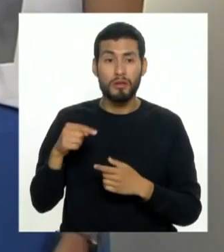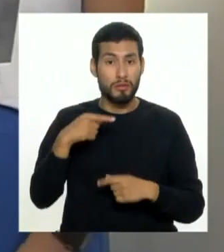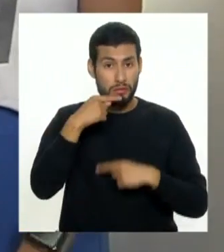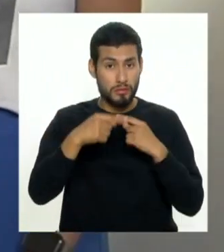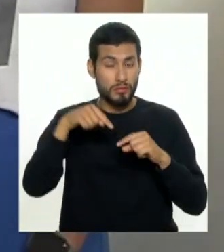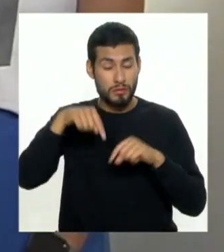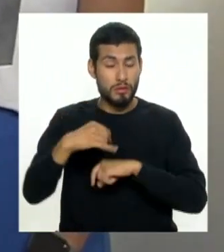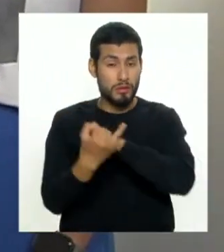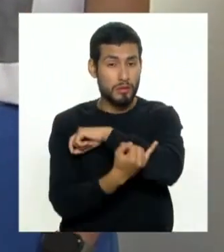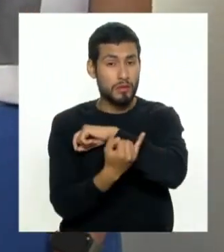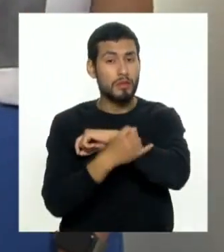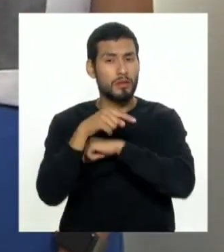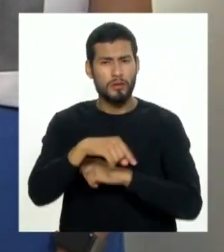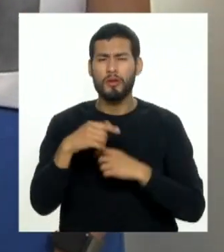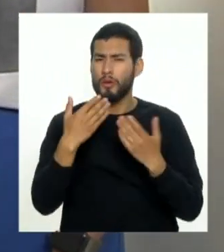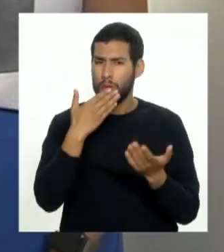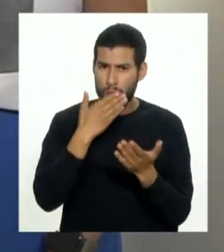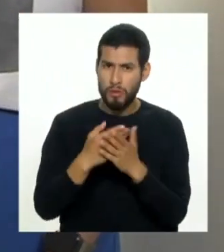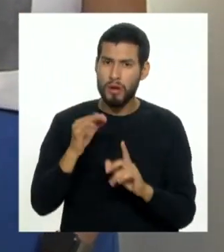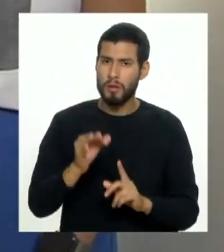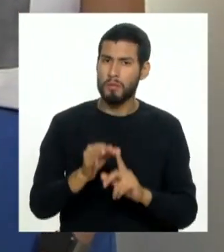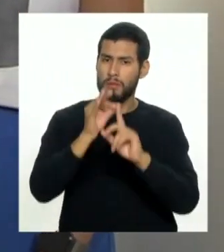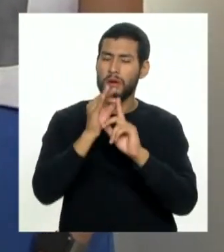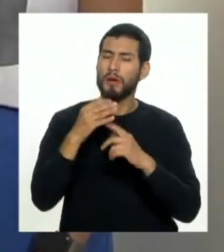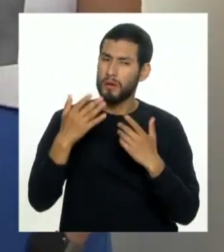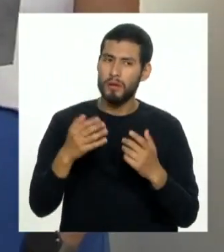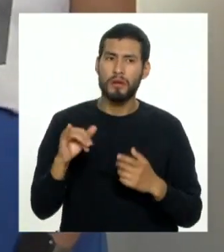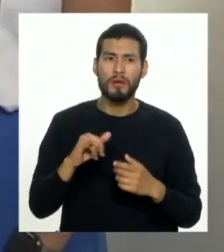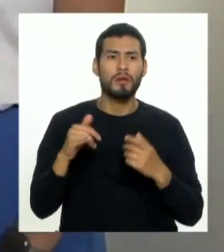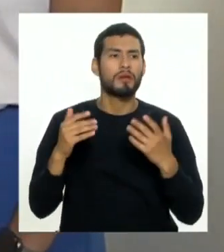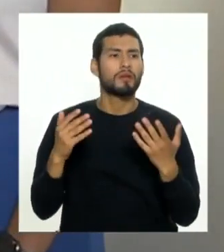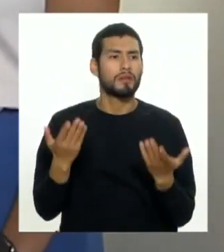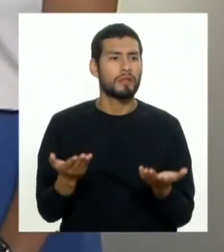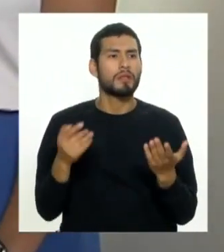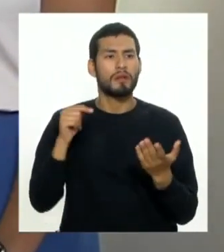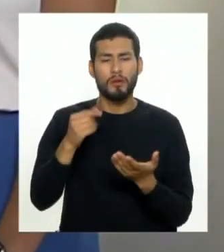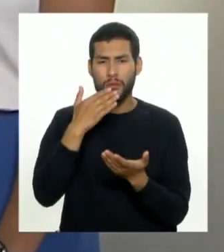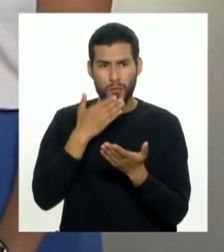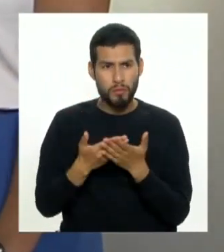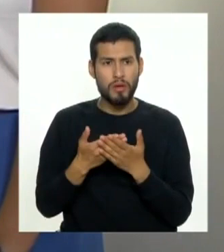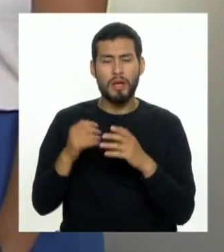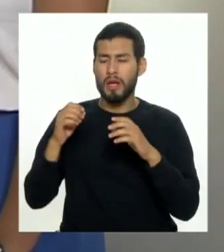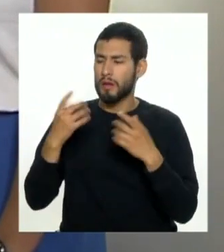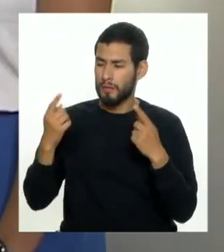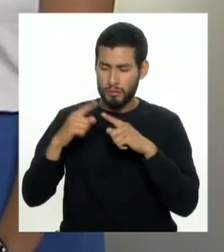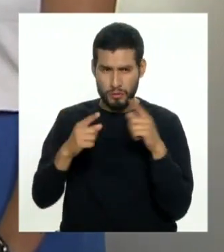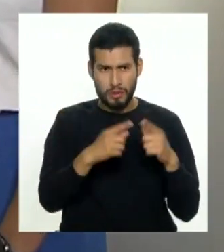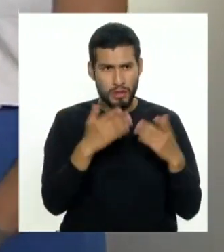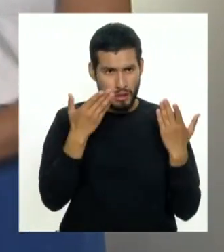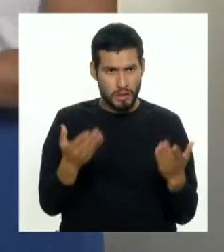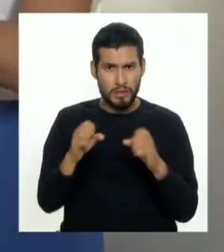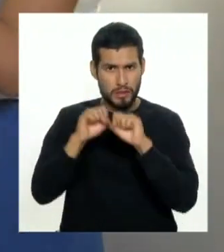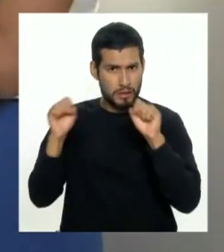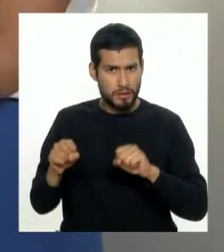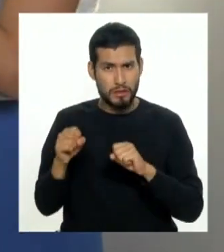que aquí en el instituto hay muy buenos especialistas, además cuentan con muy buen equipamiento también. Y este examen,